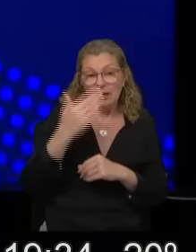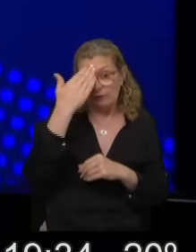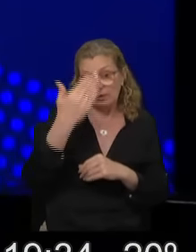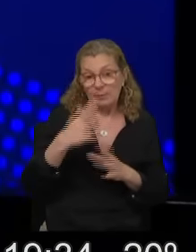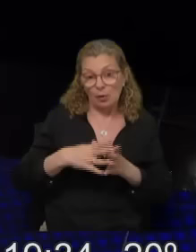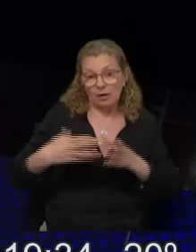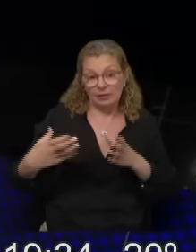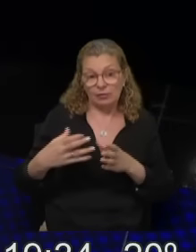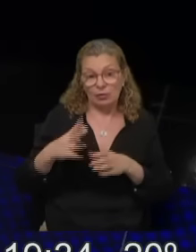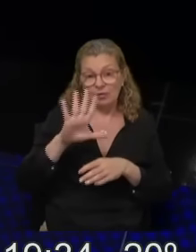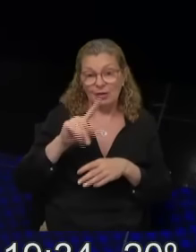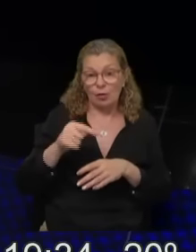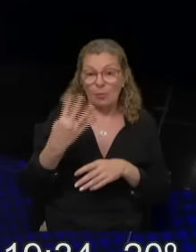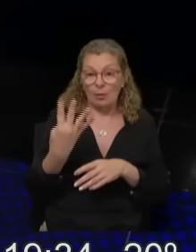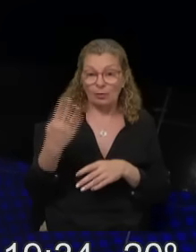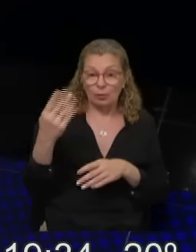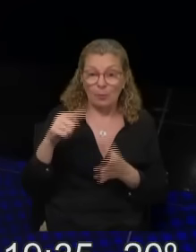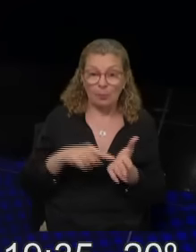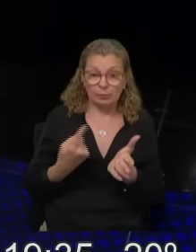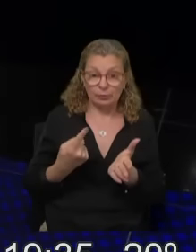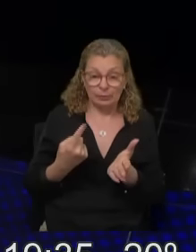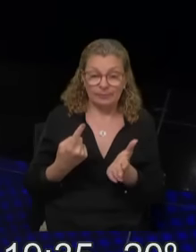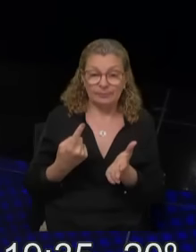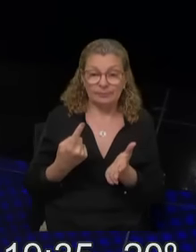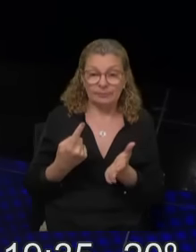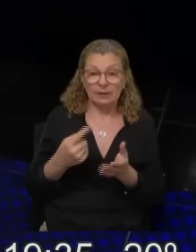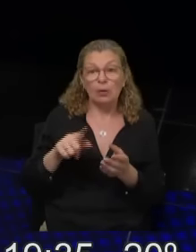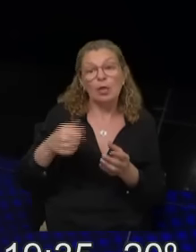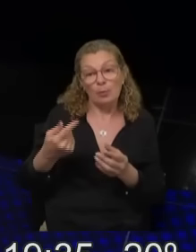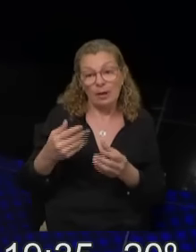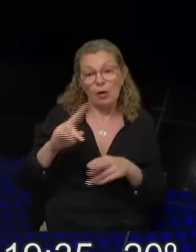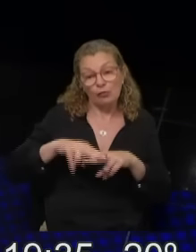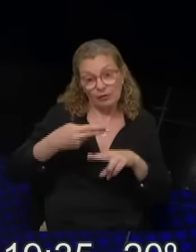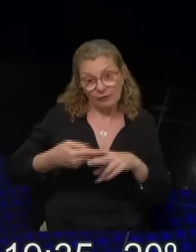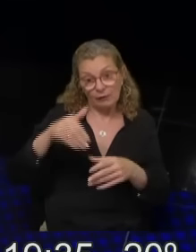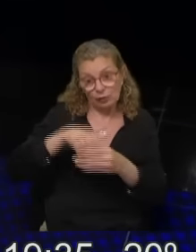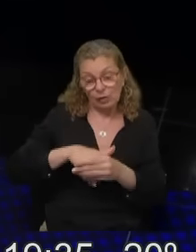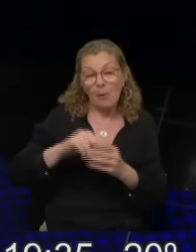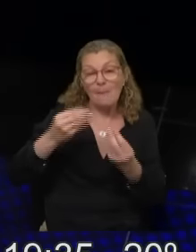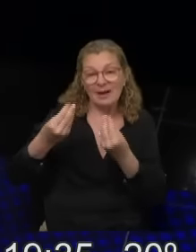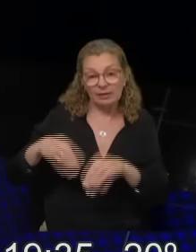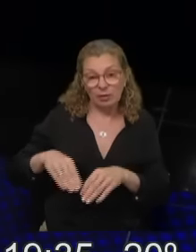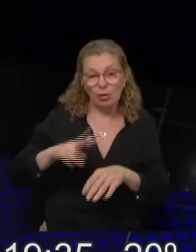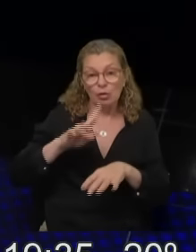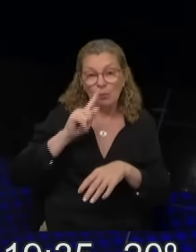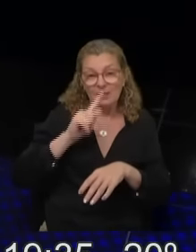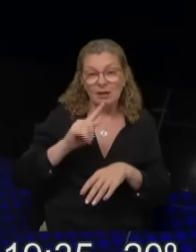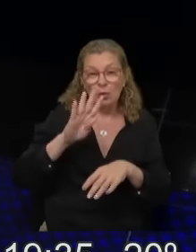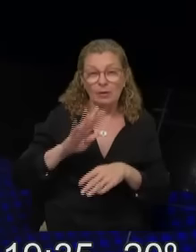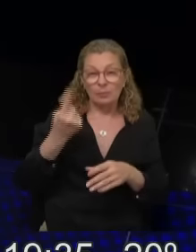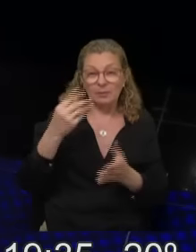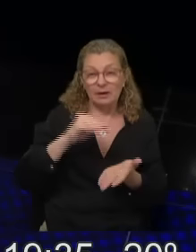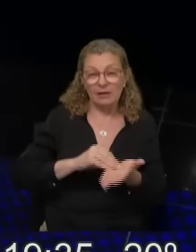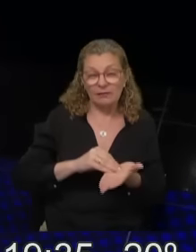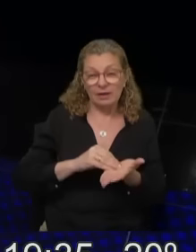creció 5,4 puntos para el balotaje, aunque perdió en segunda vuelta. En el 2004, acordate, ganó en primera vuelta